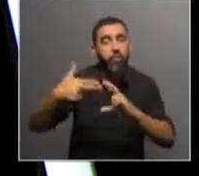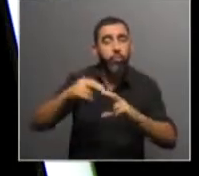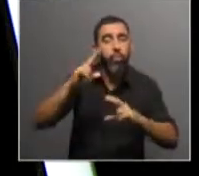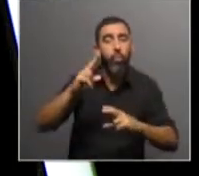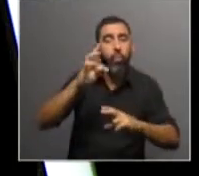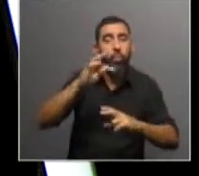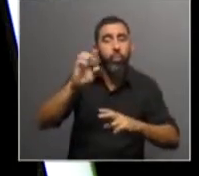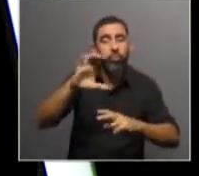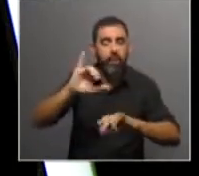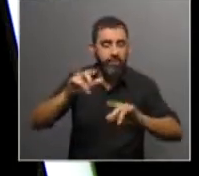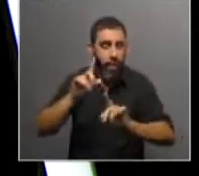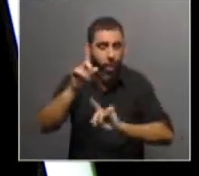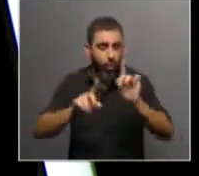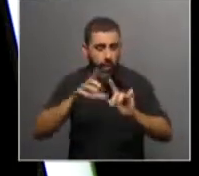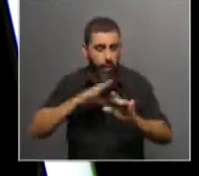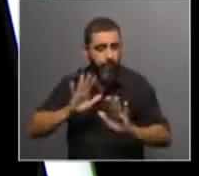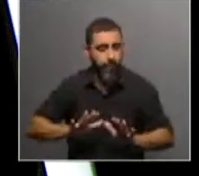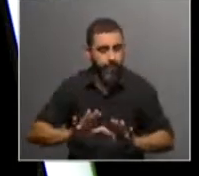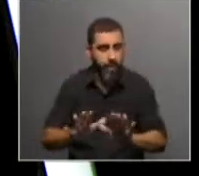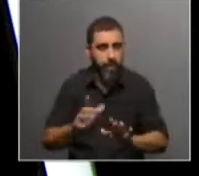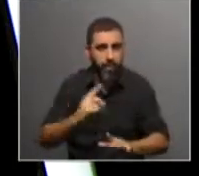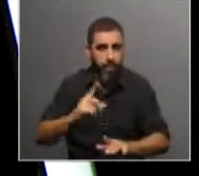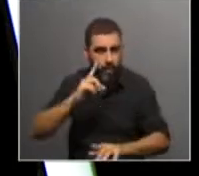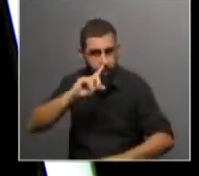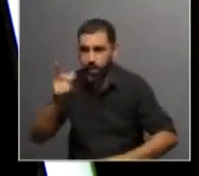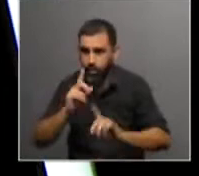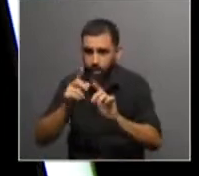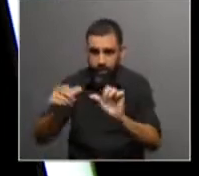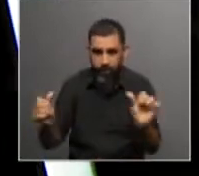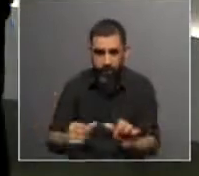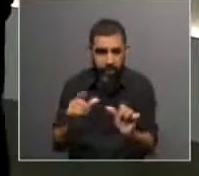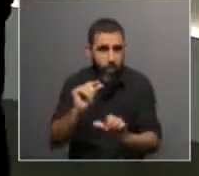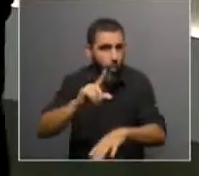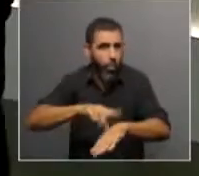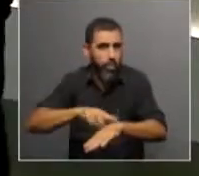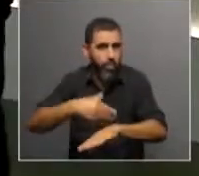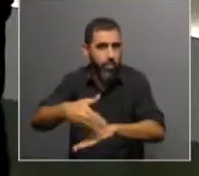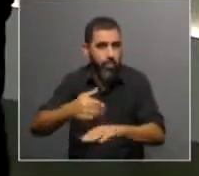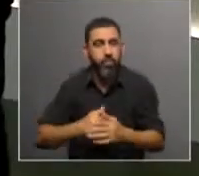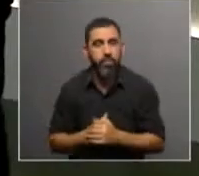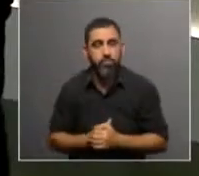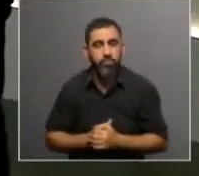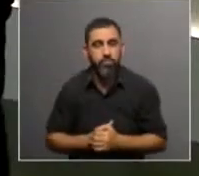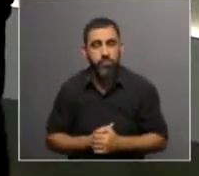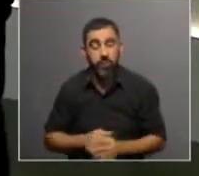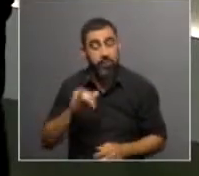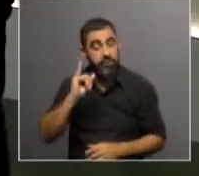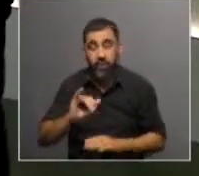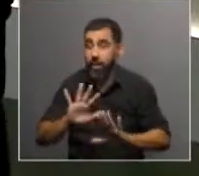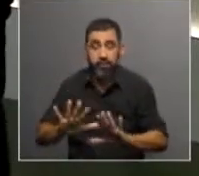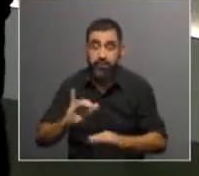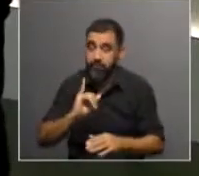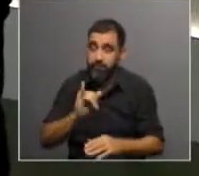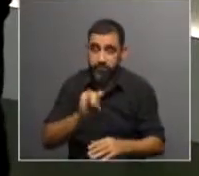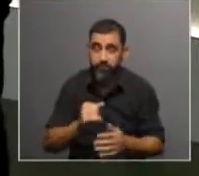venía orientada a eso, pero bueno, hubo que poner toda la carne en el asador en un ratito, ¿no? Exactamente, sí, es como bien